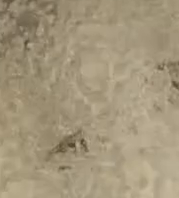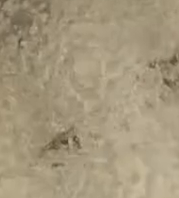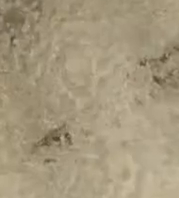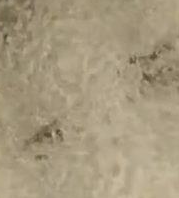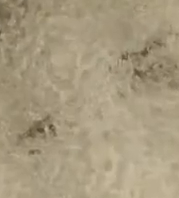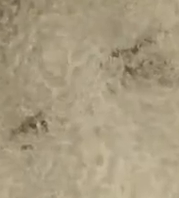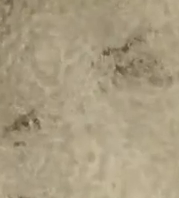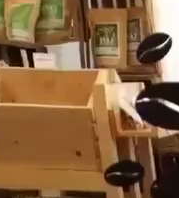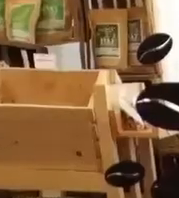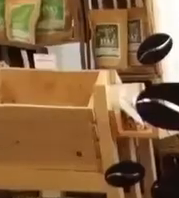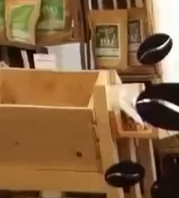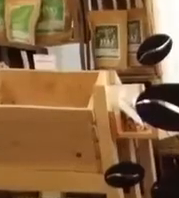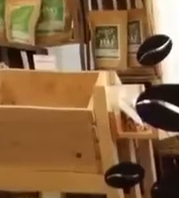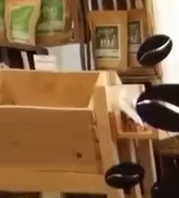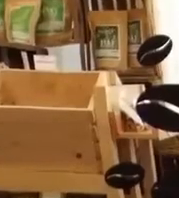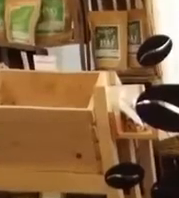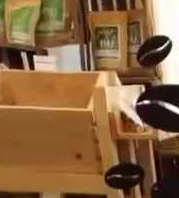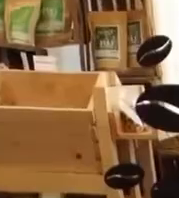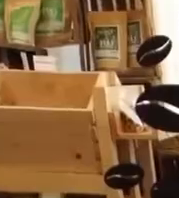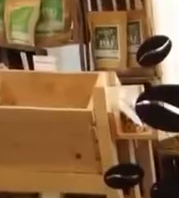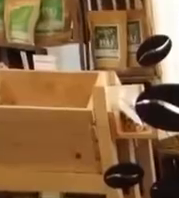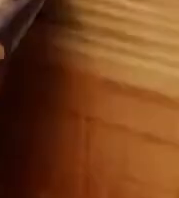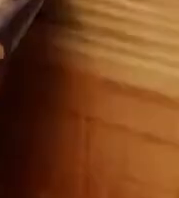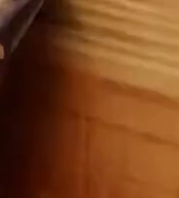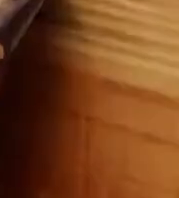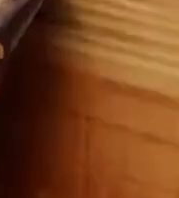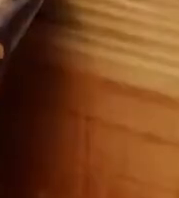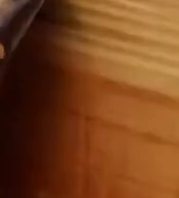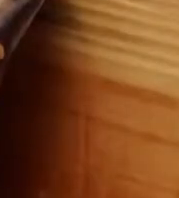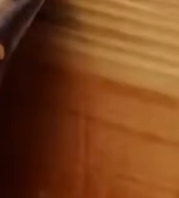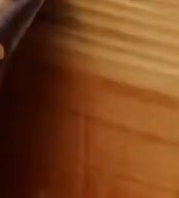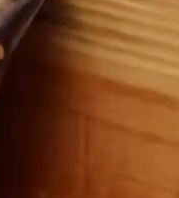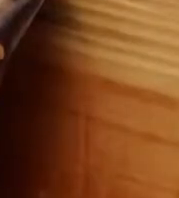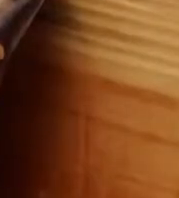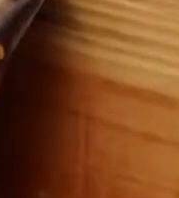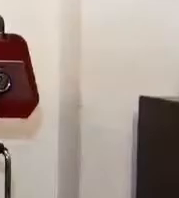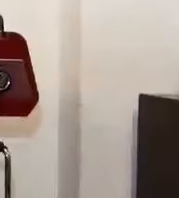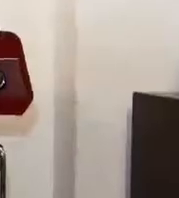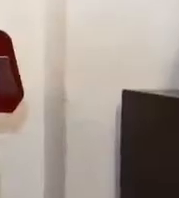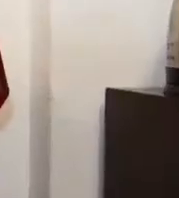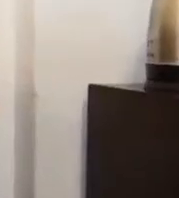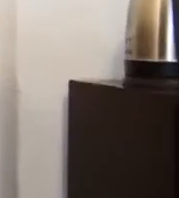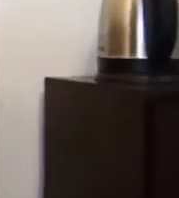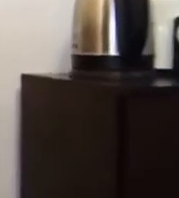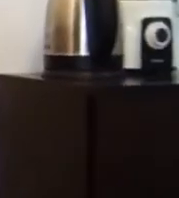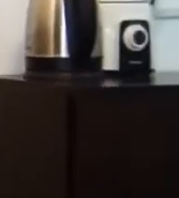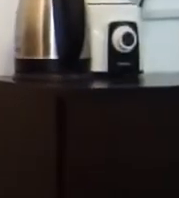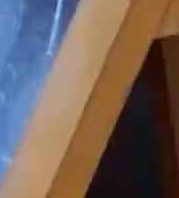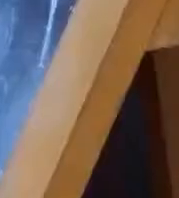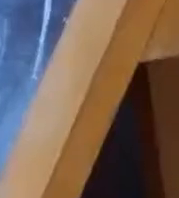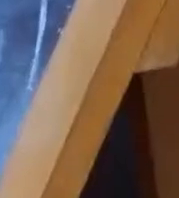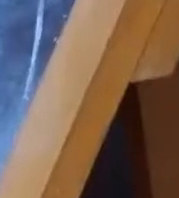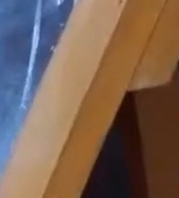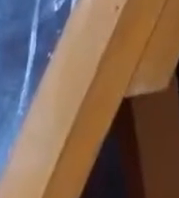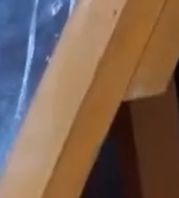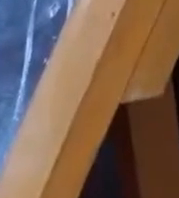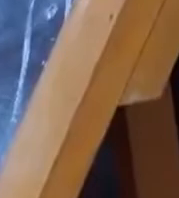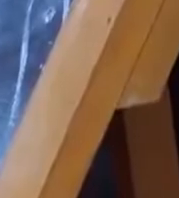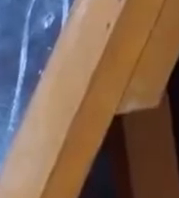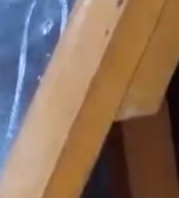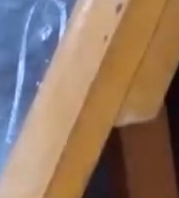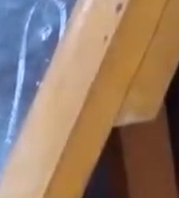de Bolivia. Un centro cultural, un biomercado, un café, un restaurante que ha surgido en tiempos